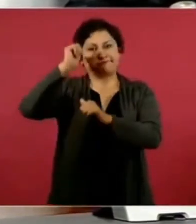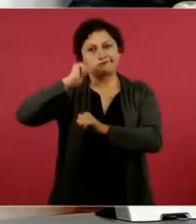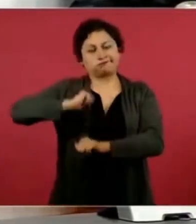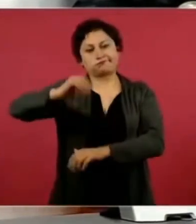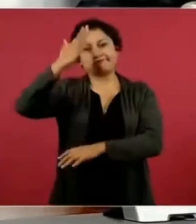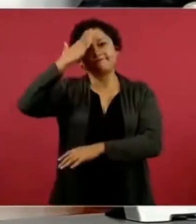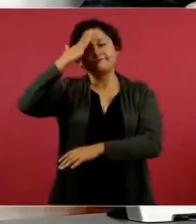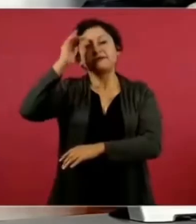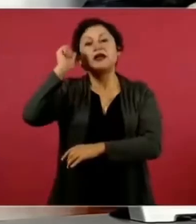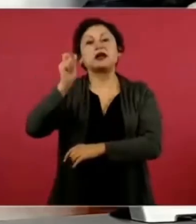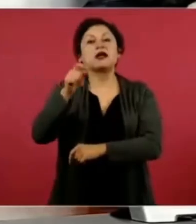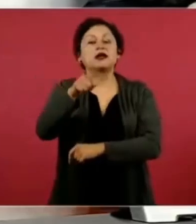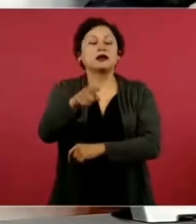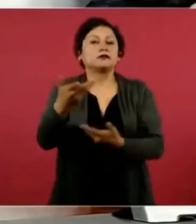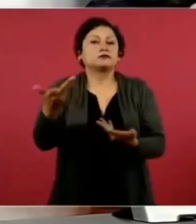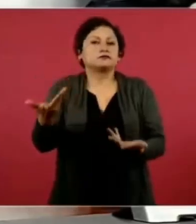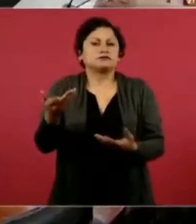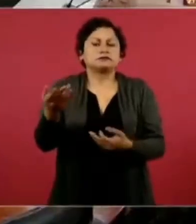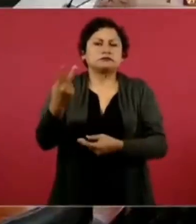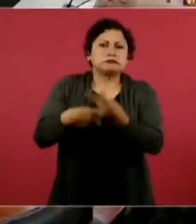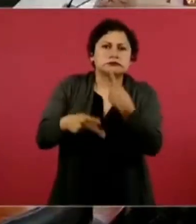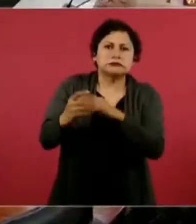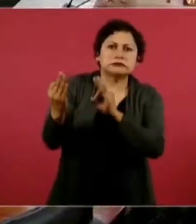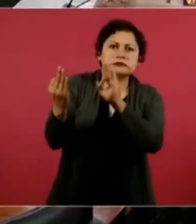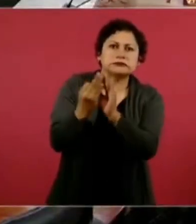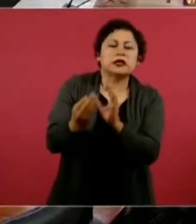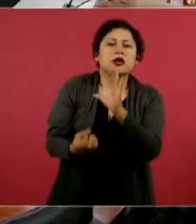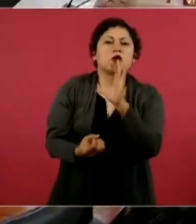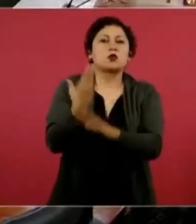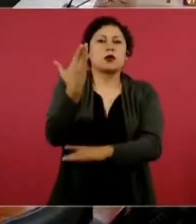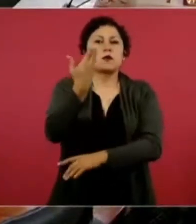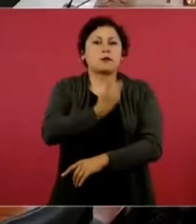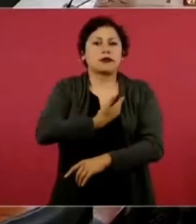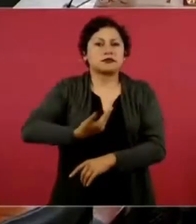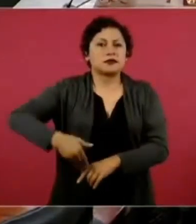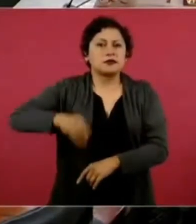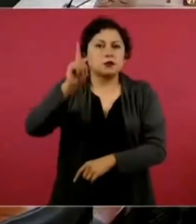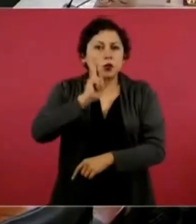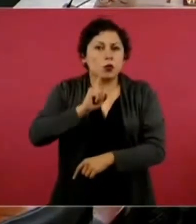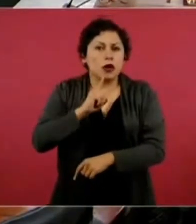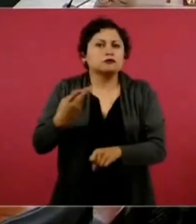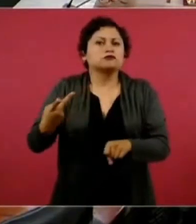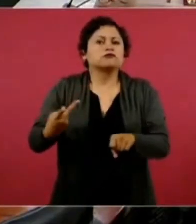iniciar el gobierno de la doctora Claudia Sheinbaum? Bueno, pues es